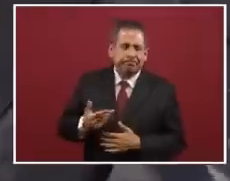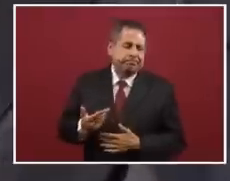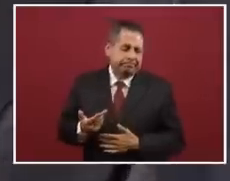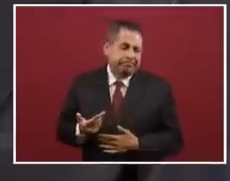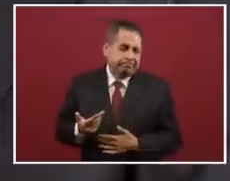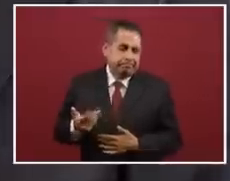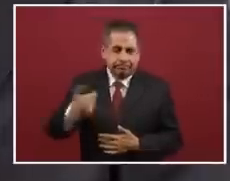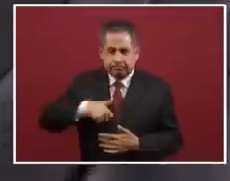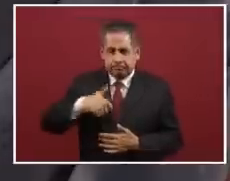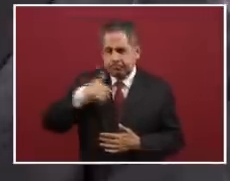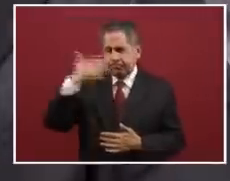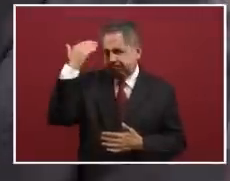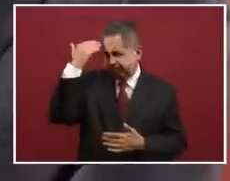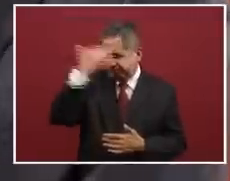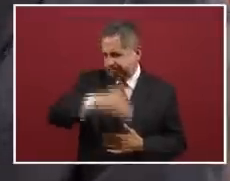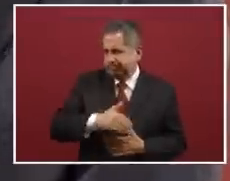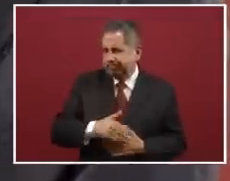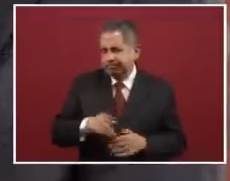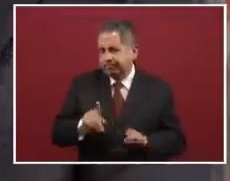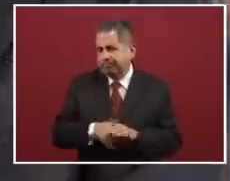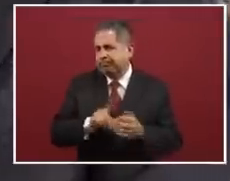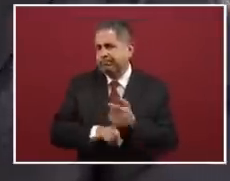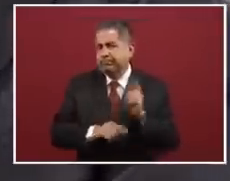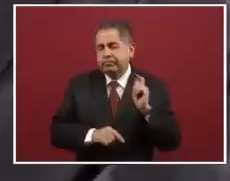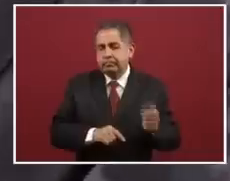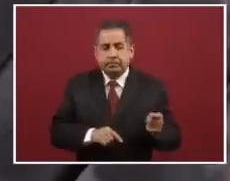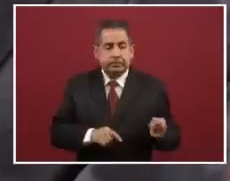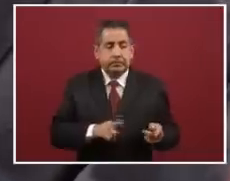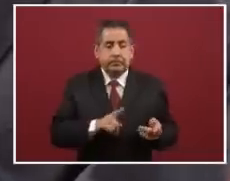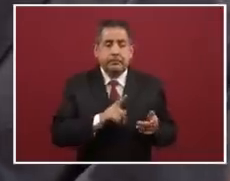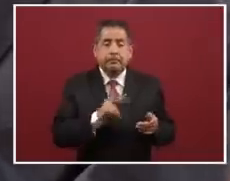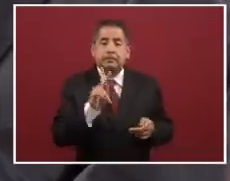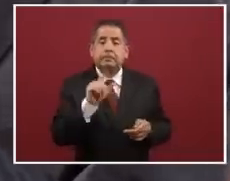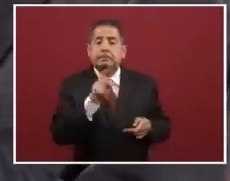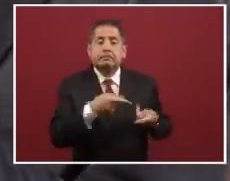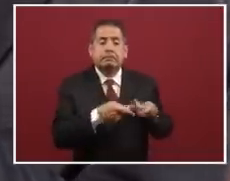sabemos que es una estrategia